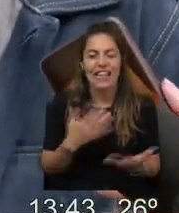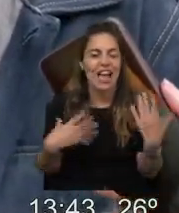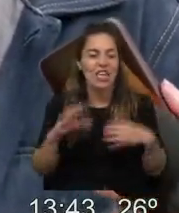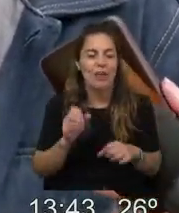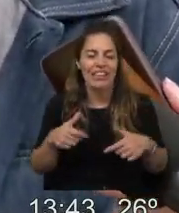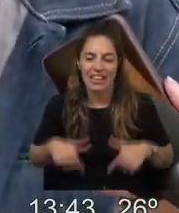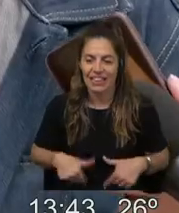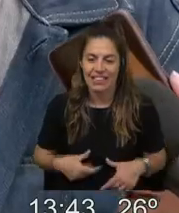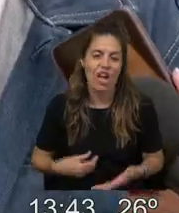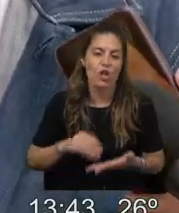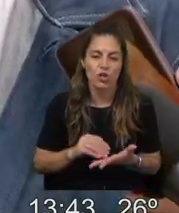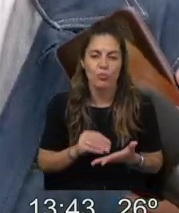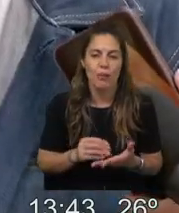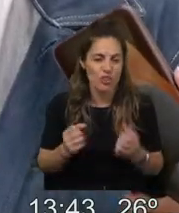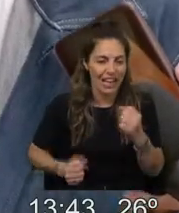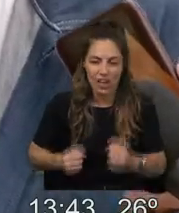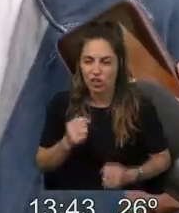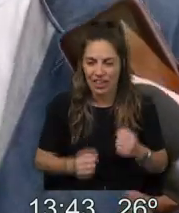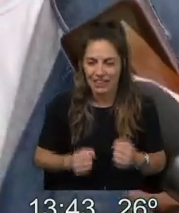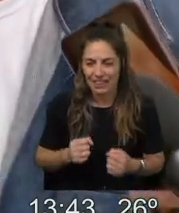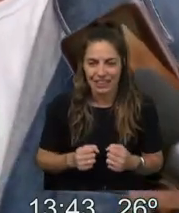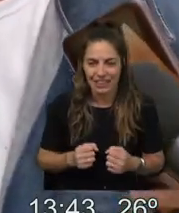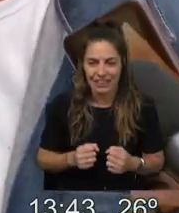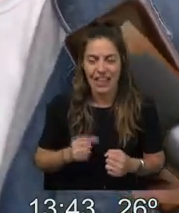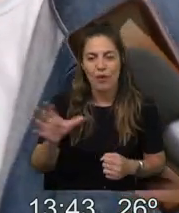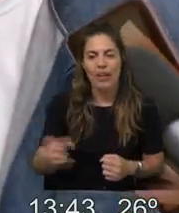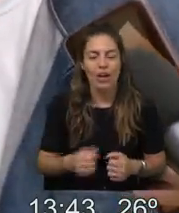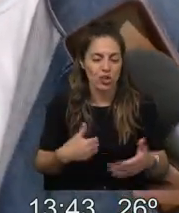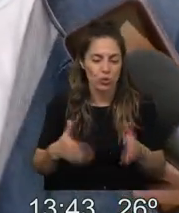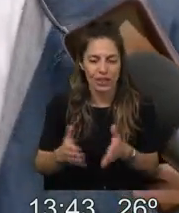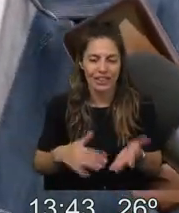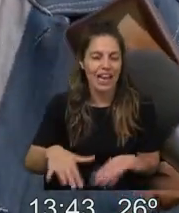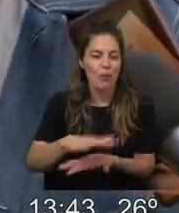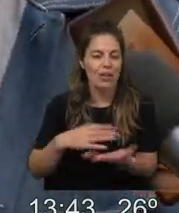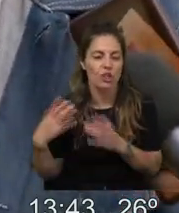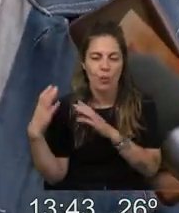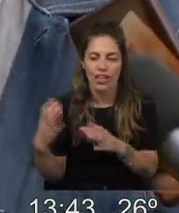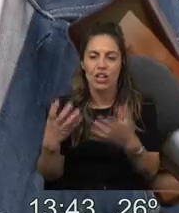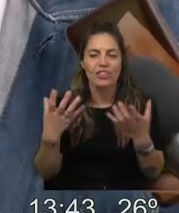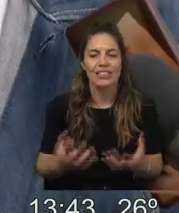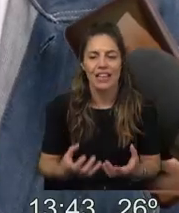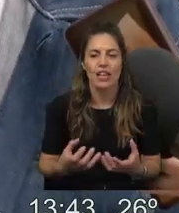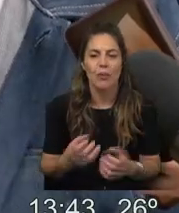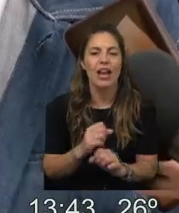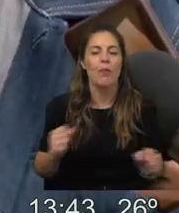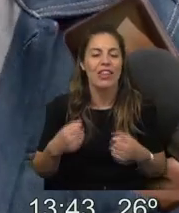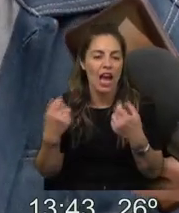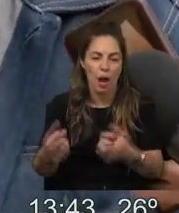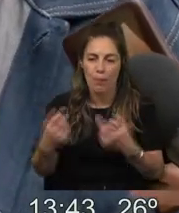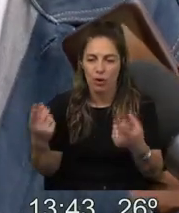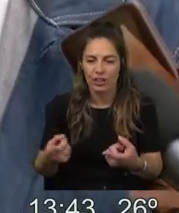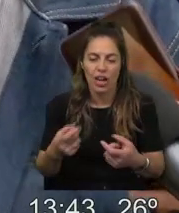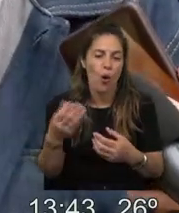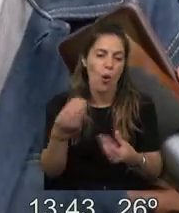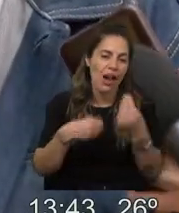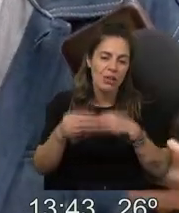sumamos a que los atletas y las atletas que vengan a buscar su kit aquí al espacio modelo, si quieren, van a poder aportar o